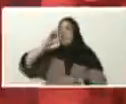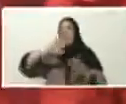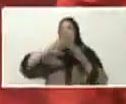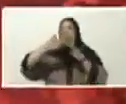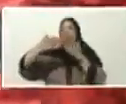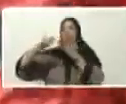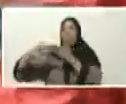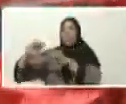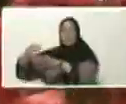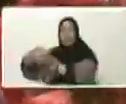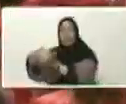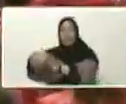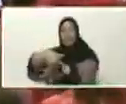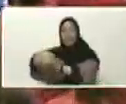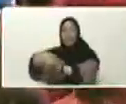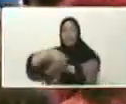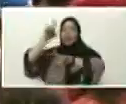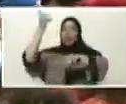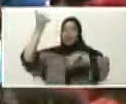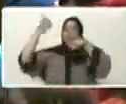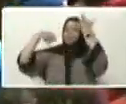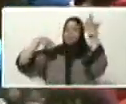comunidad, en cada VC.